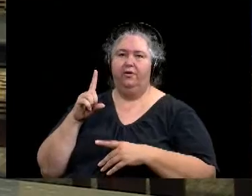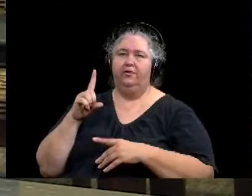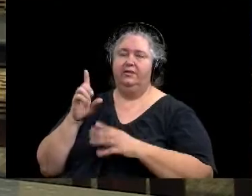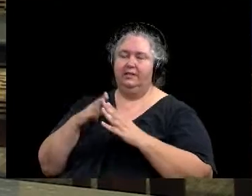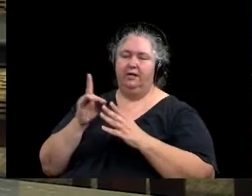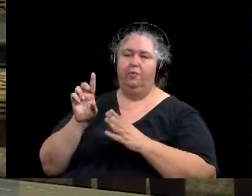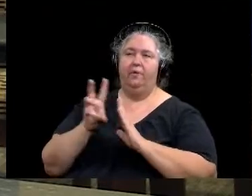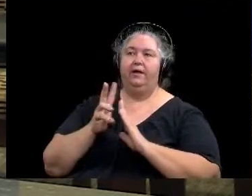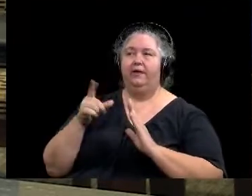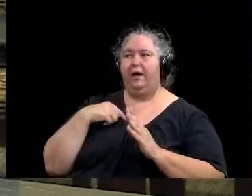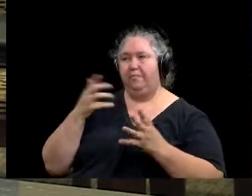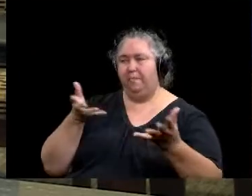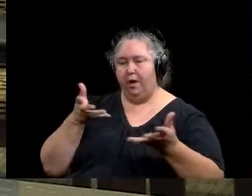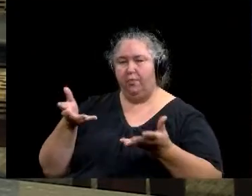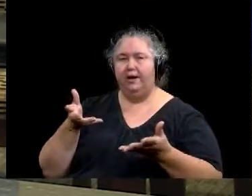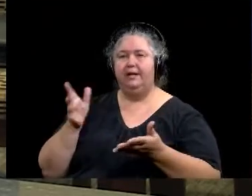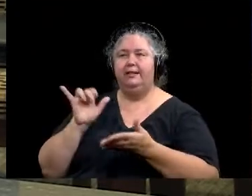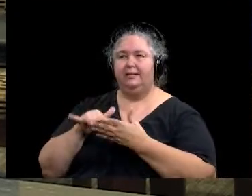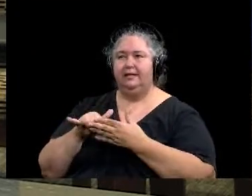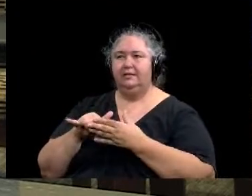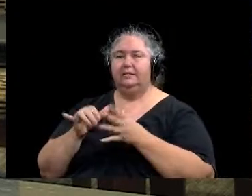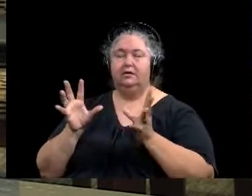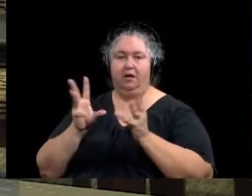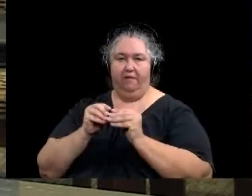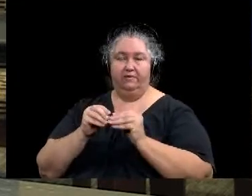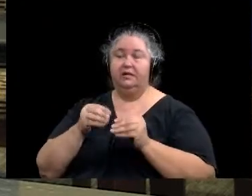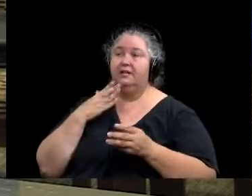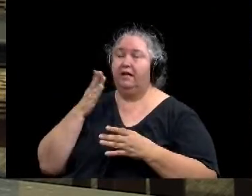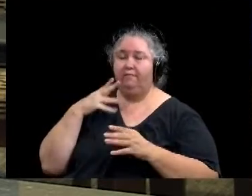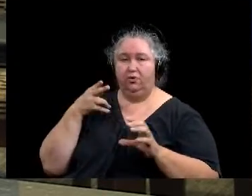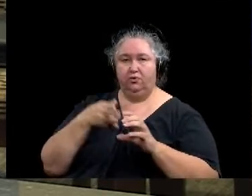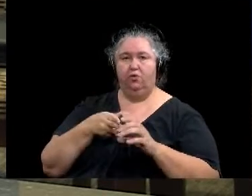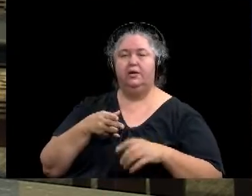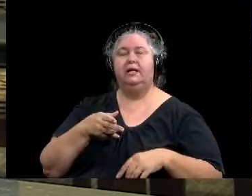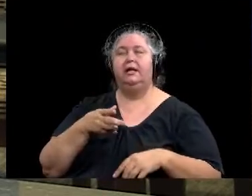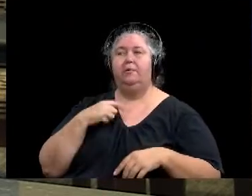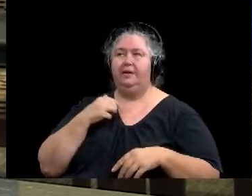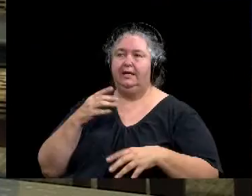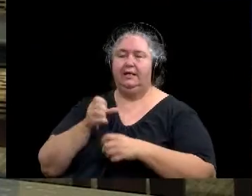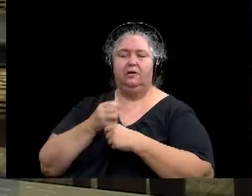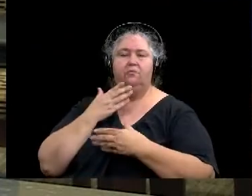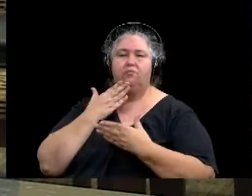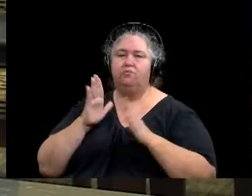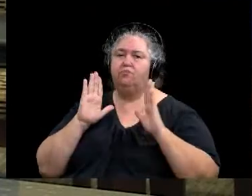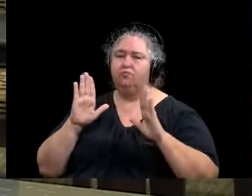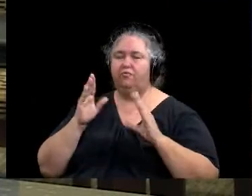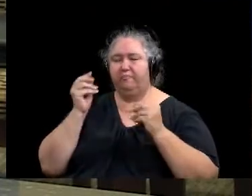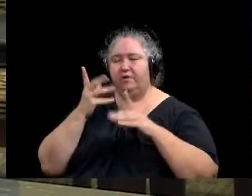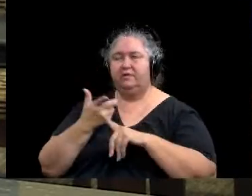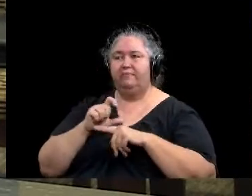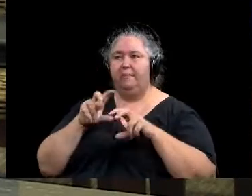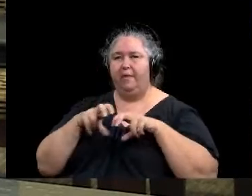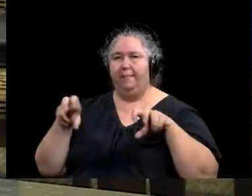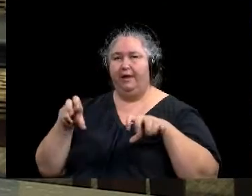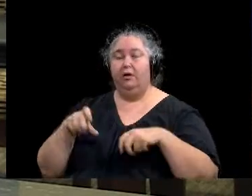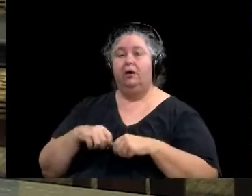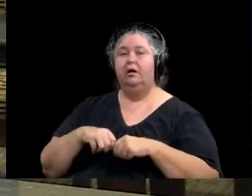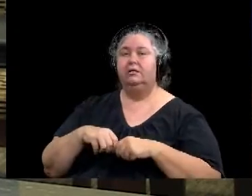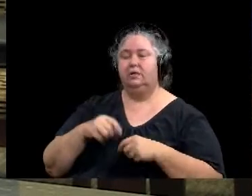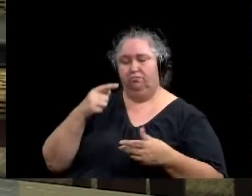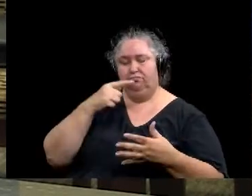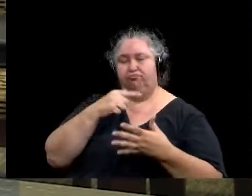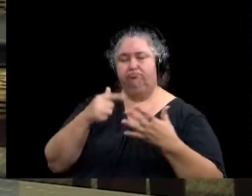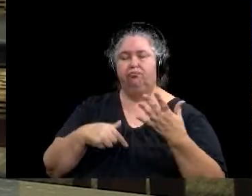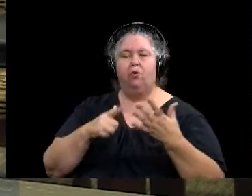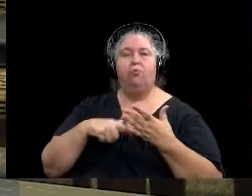de información y yo voy a ser el moderador de hoy en la tarde y espero que lo disfruten y tenemos buena información de